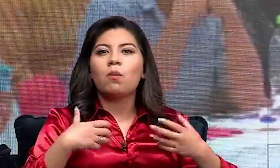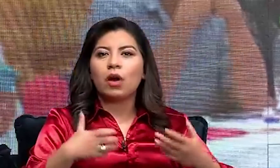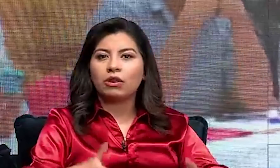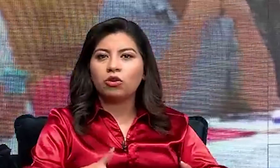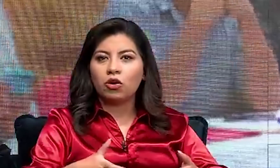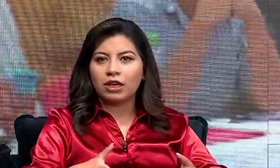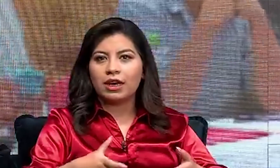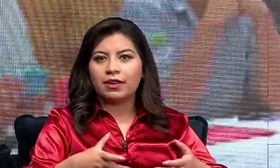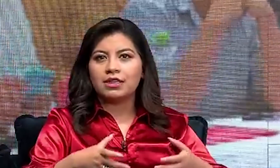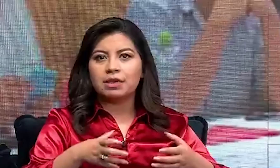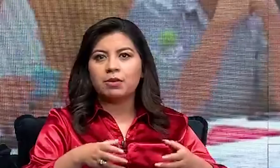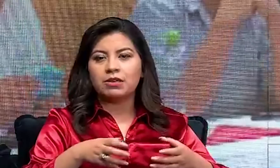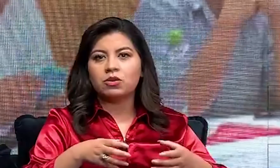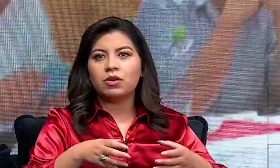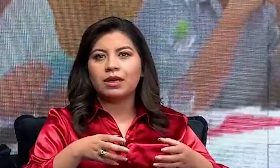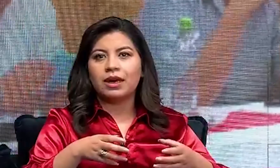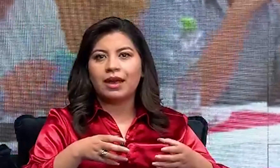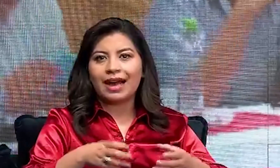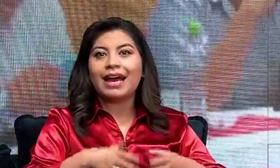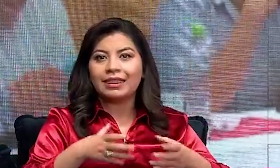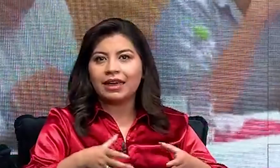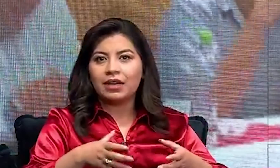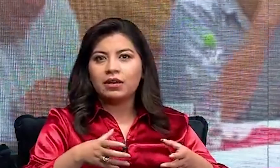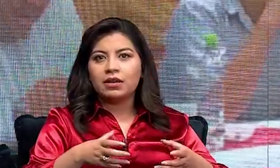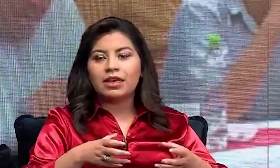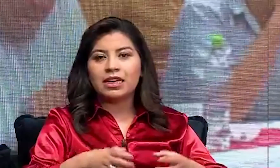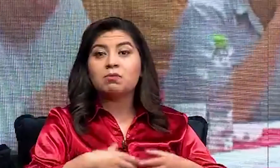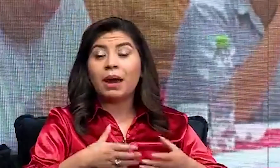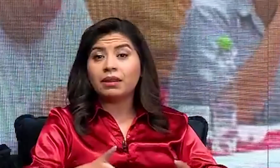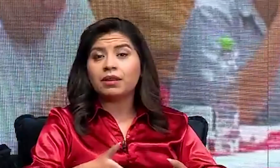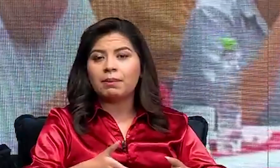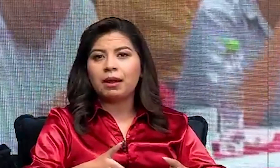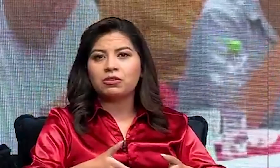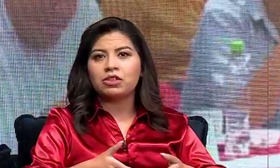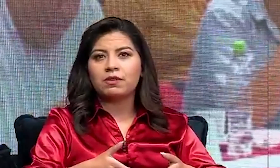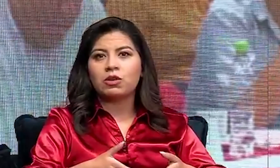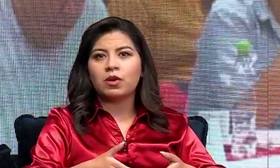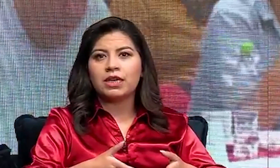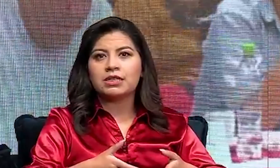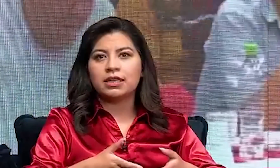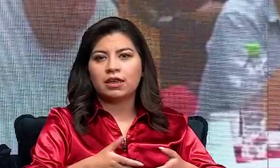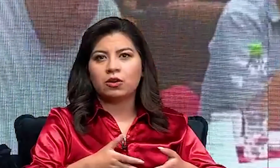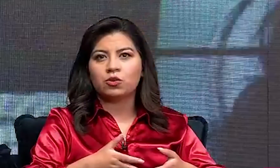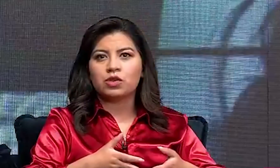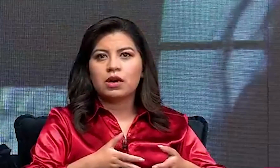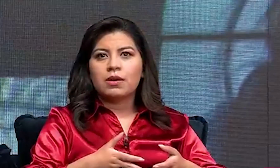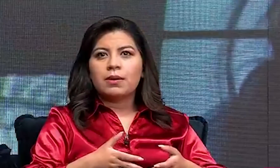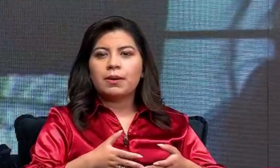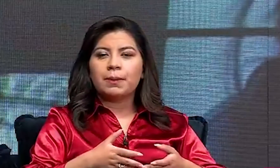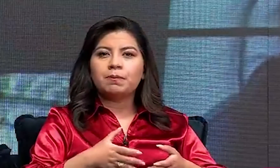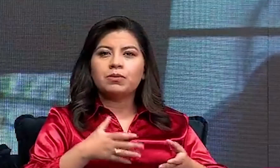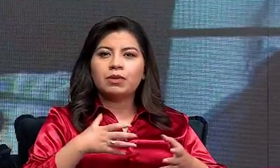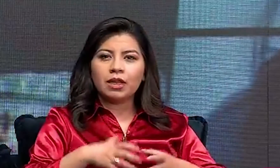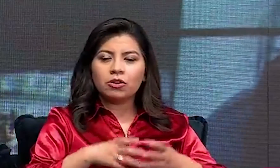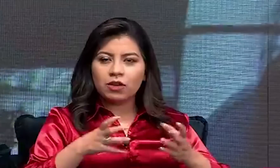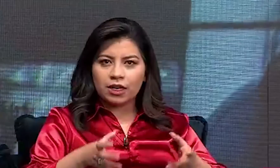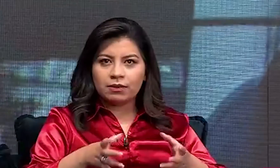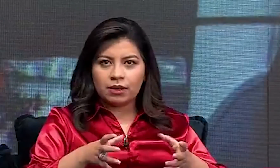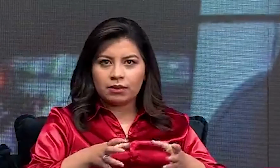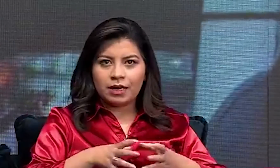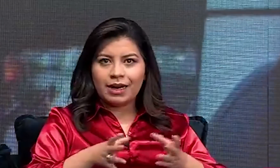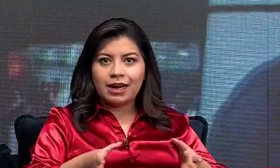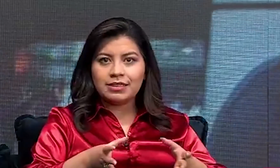la convocatoria de esta población que acata y que es parte del paro cívico en Santa Cruz.